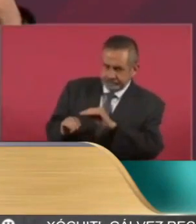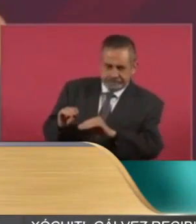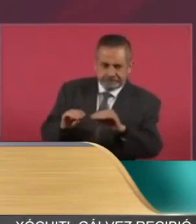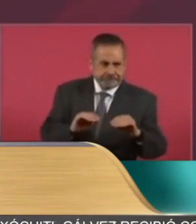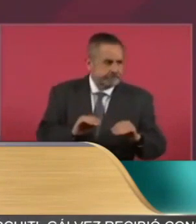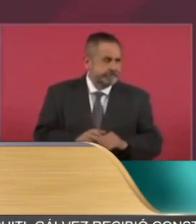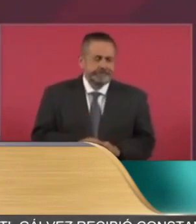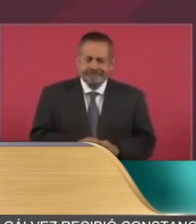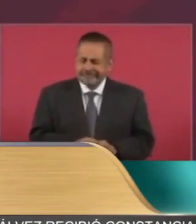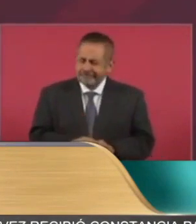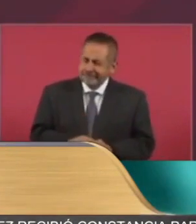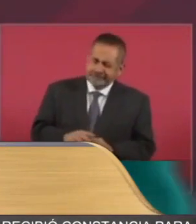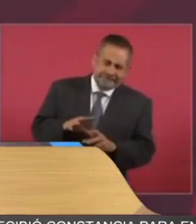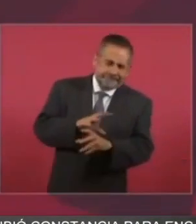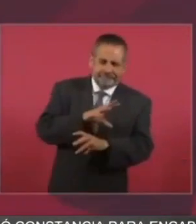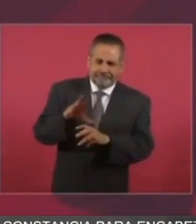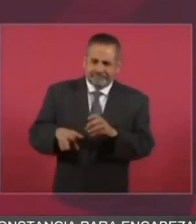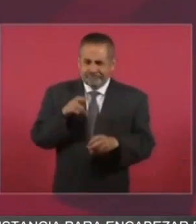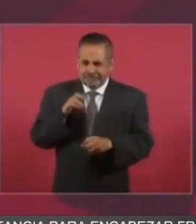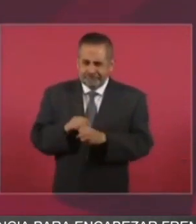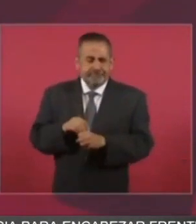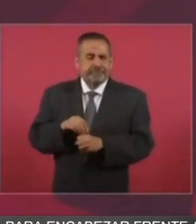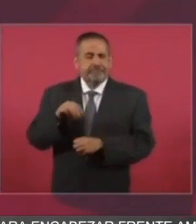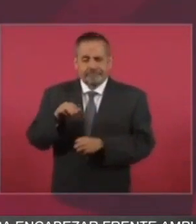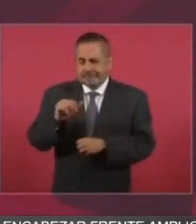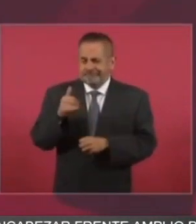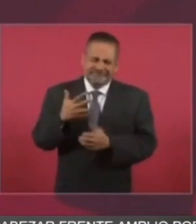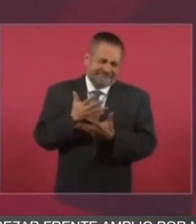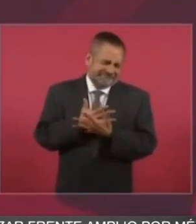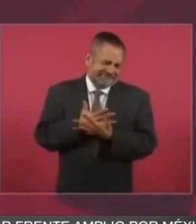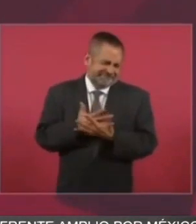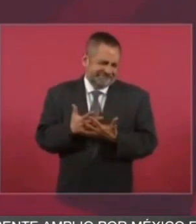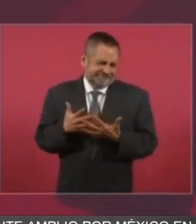todo lo que es el Tren Maya. Es